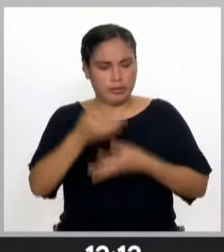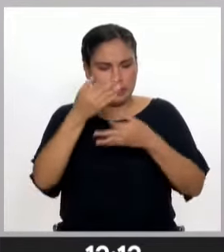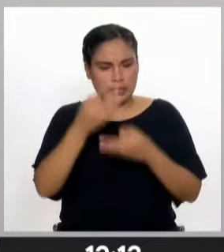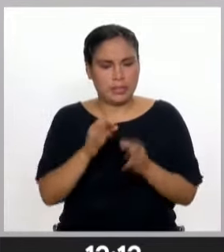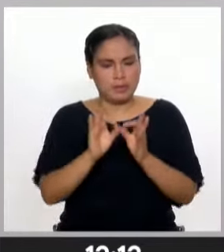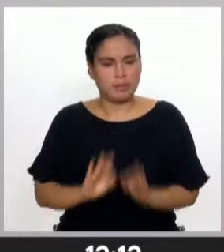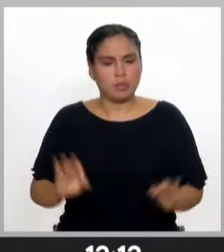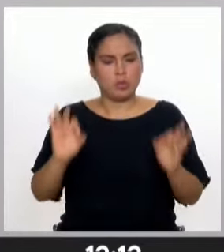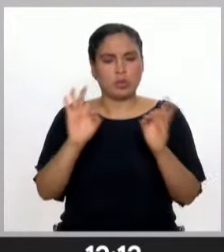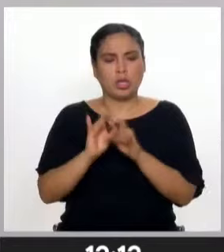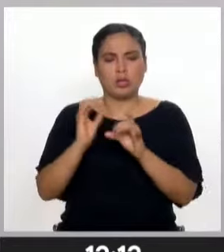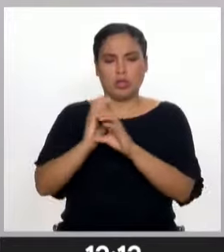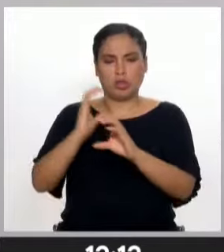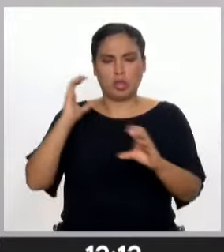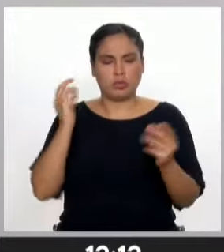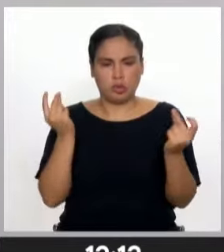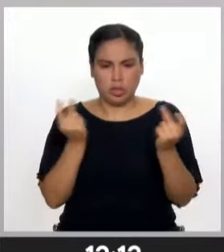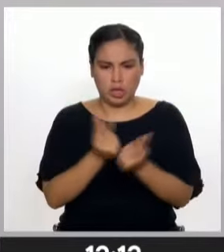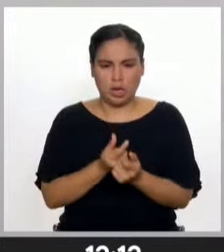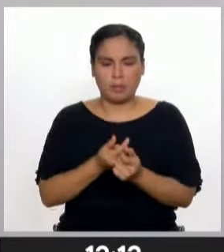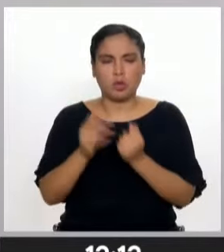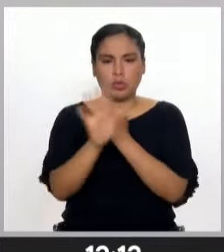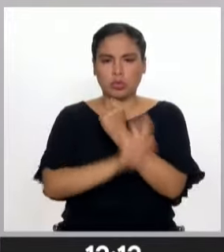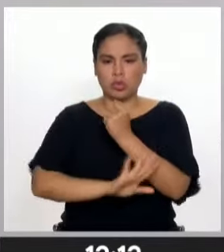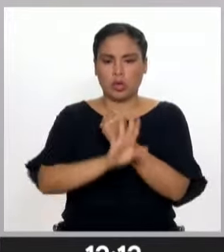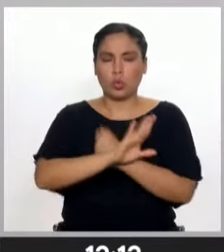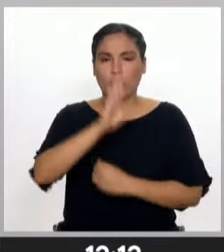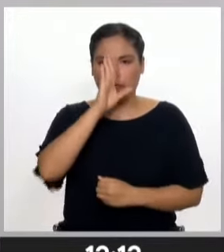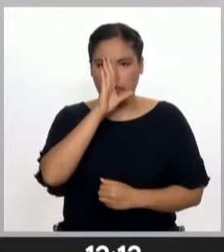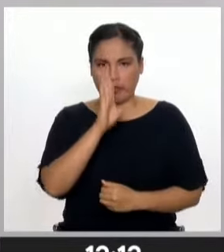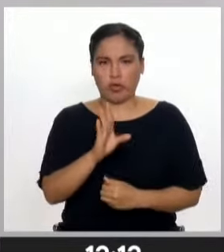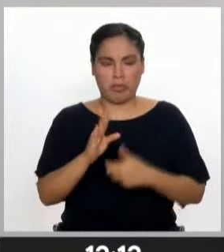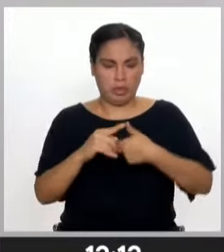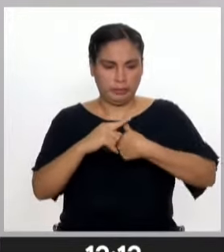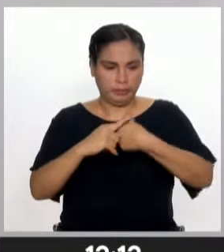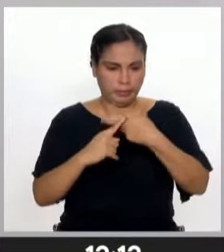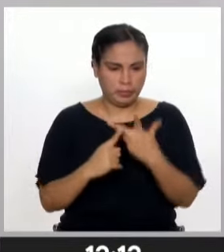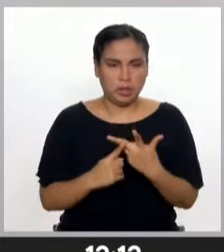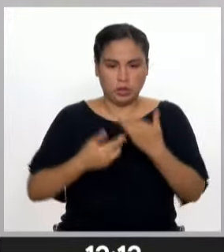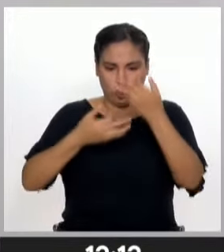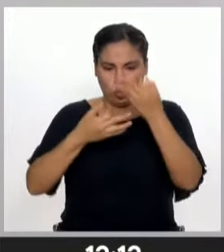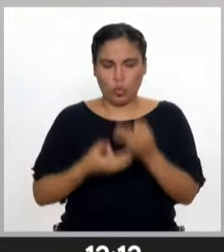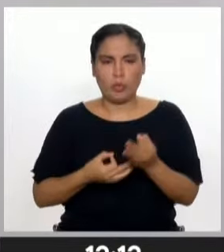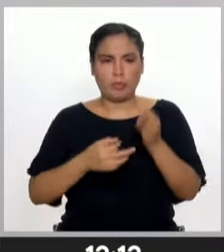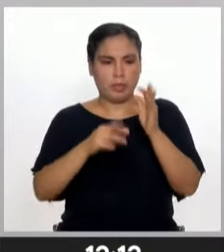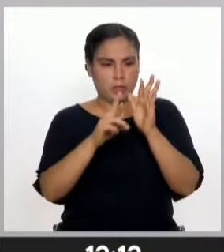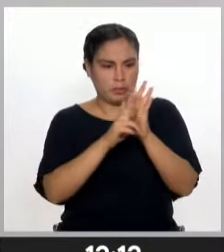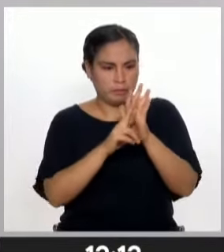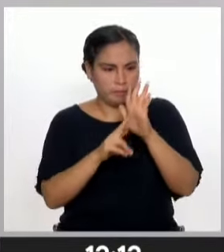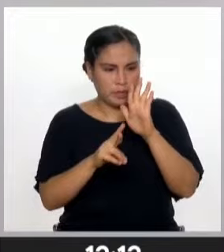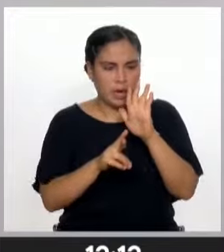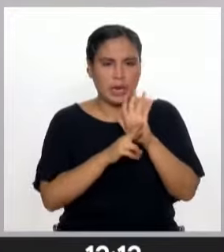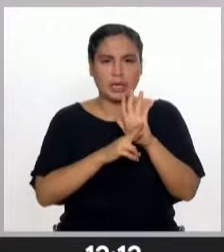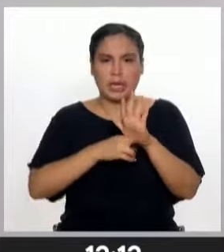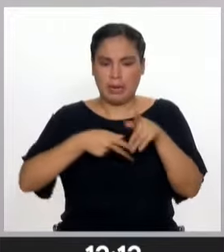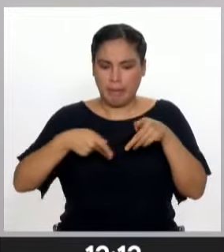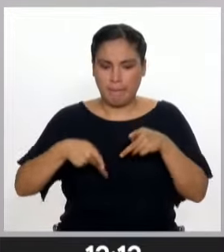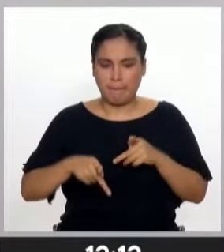transporte rápido, seguro y formal. Y cumplir con la normativa. Si la normativa dice, los contratos dicen que no podría